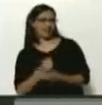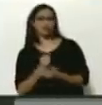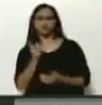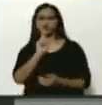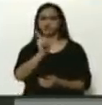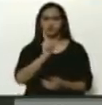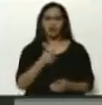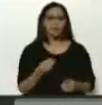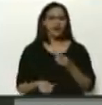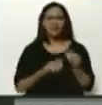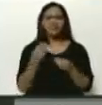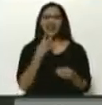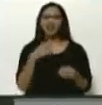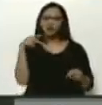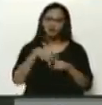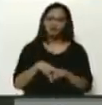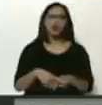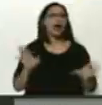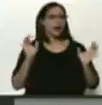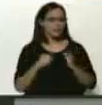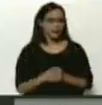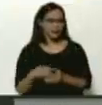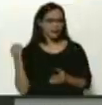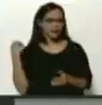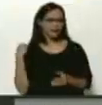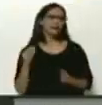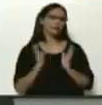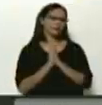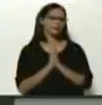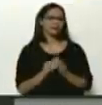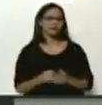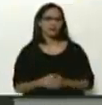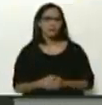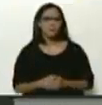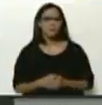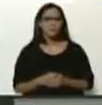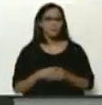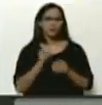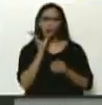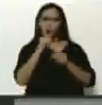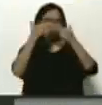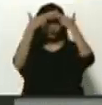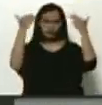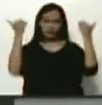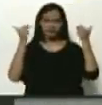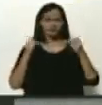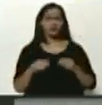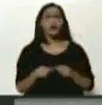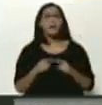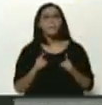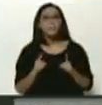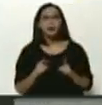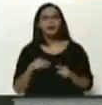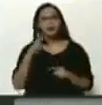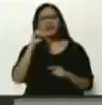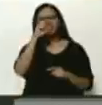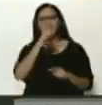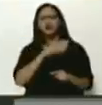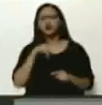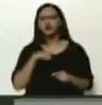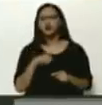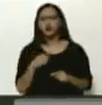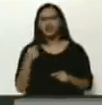nosotros, para estar preparados. Ah, bueno, perdónenme, tanta ingenuidad. Pero ya después de 20 años nosotros